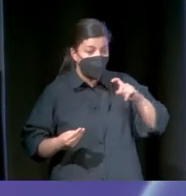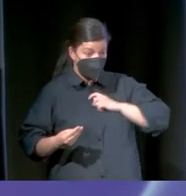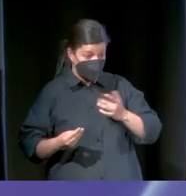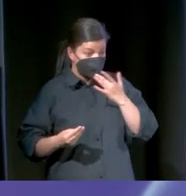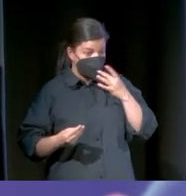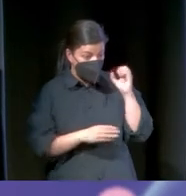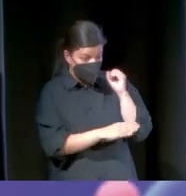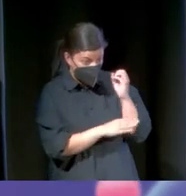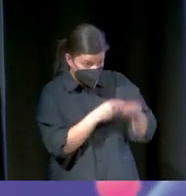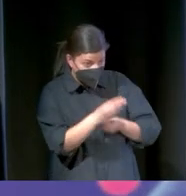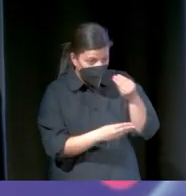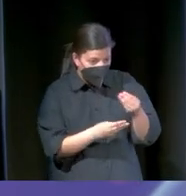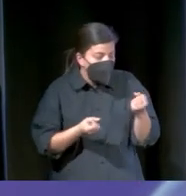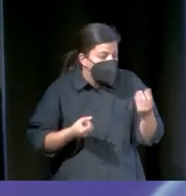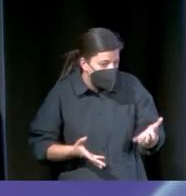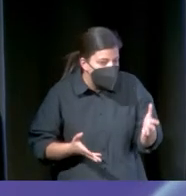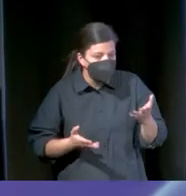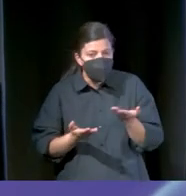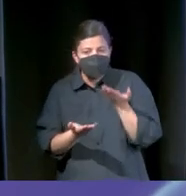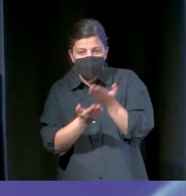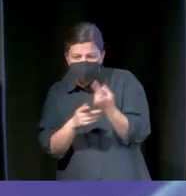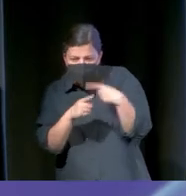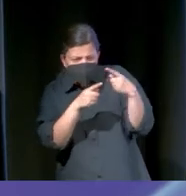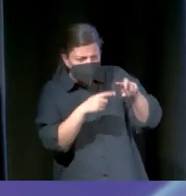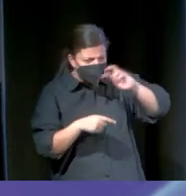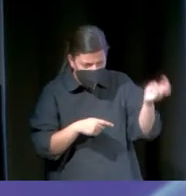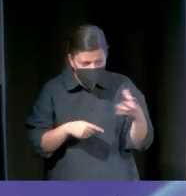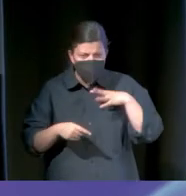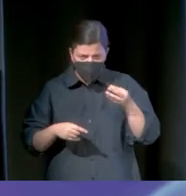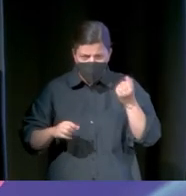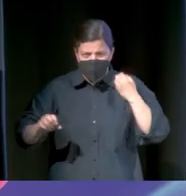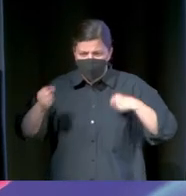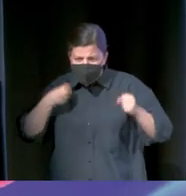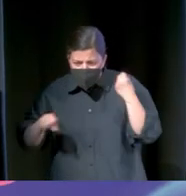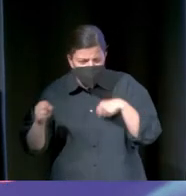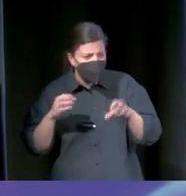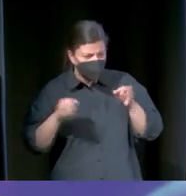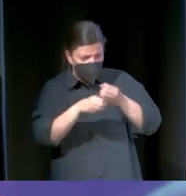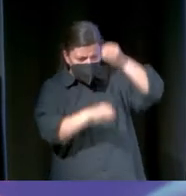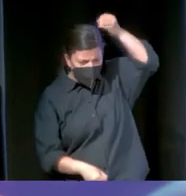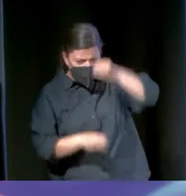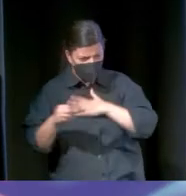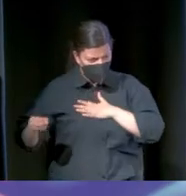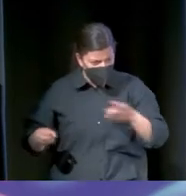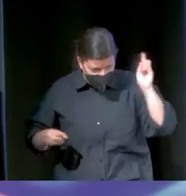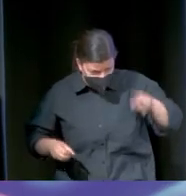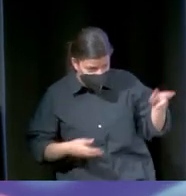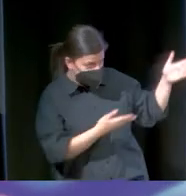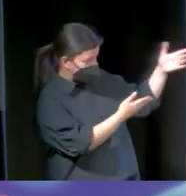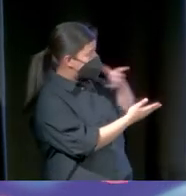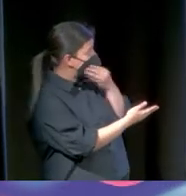vez que hagas una ponencia y bueno es pedir unos tipos de artilugios y tal y ofrece un espectáculo completo que sería también una barra de pool lens mira qué bonito